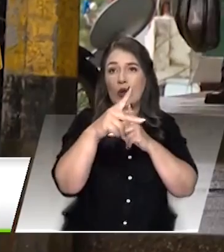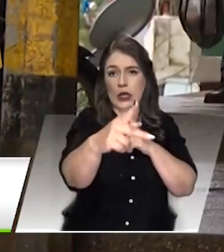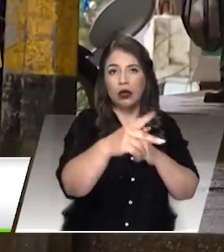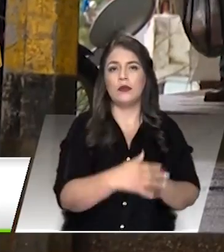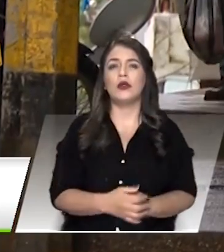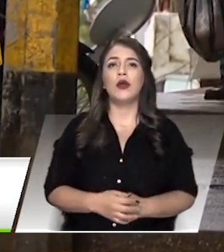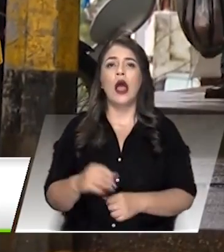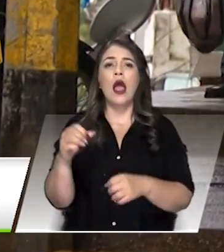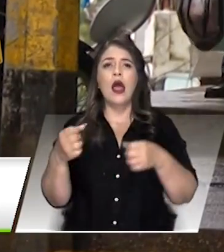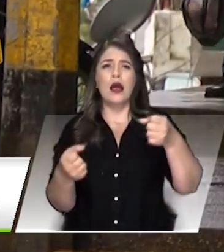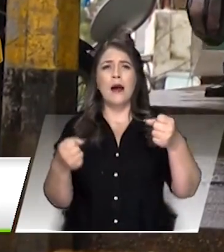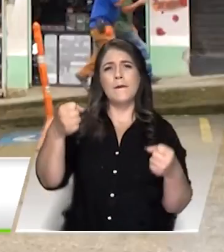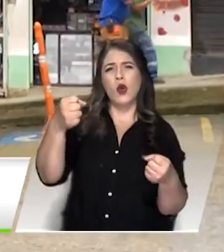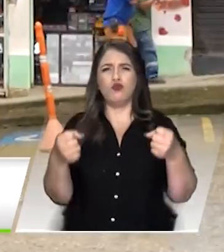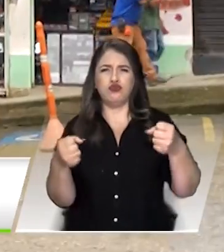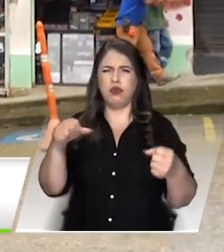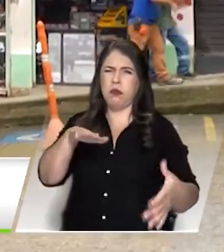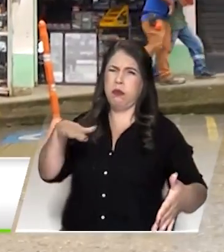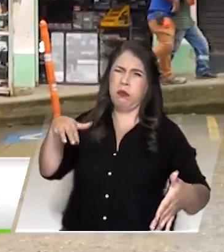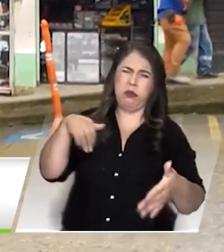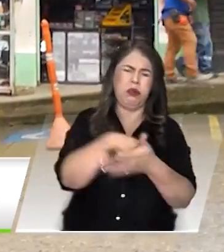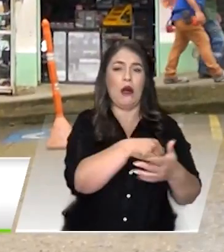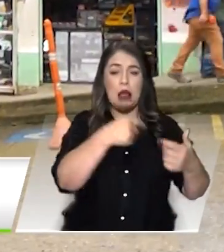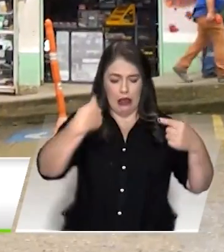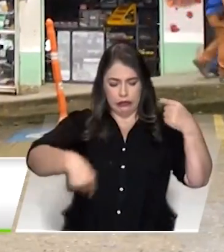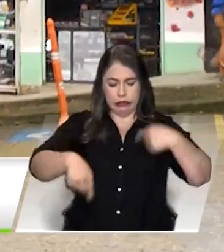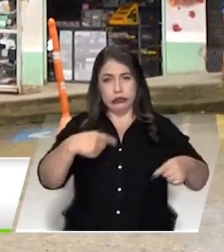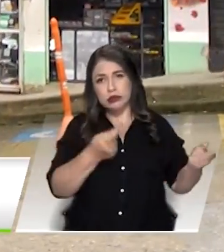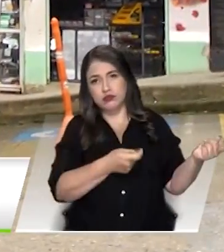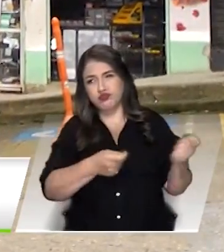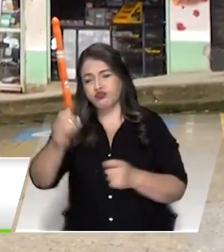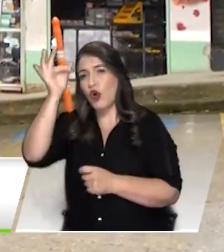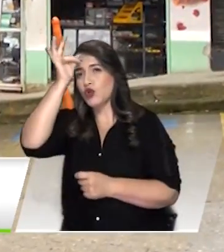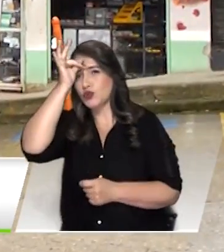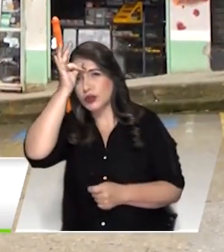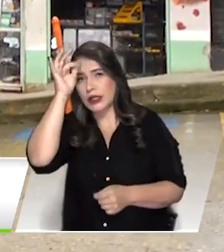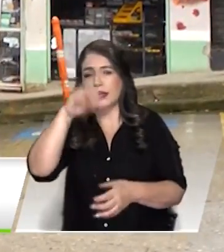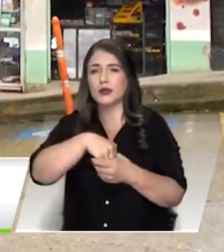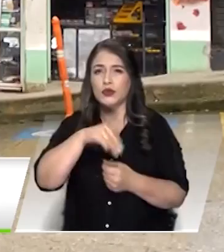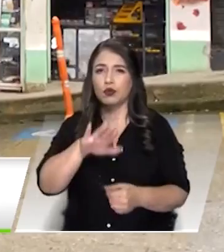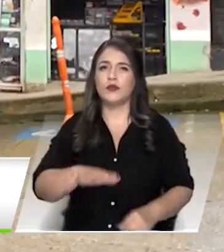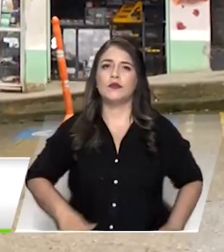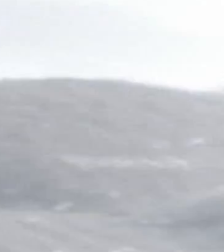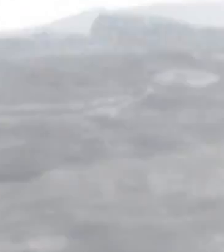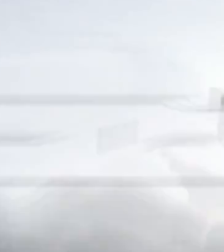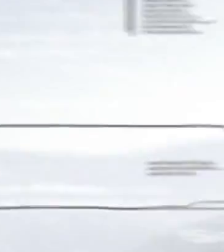conductor de un camión resultó lesionado y fue atendido por unidades de bomberos de la localidad.